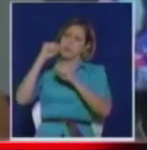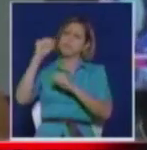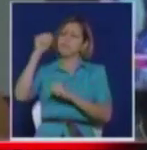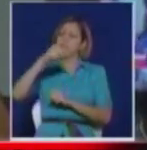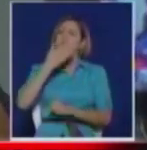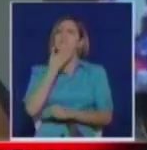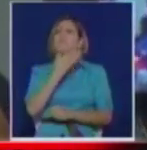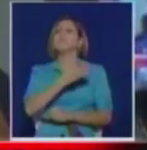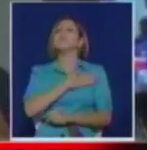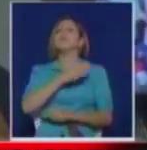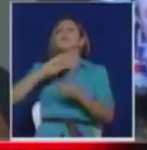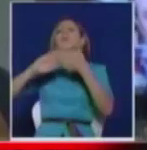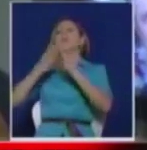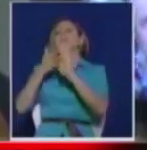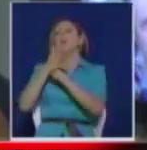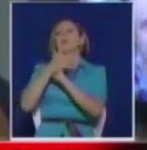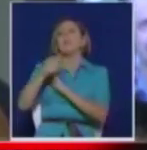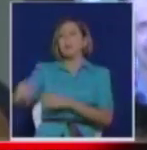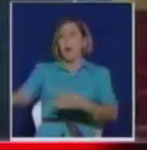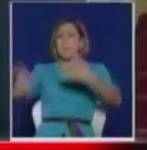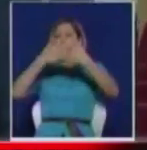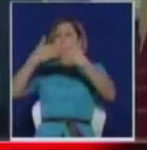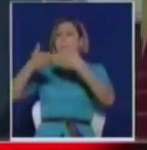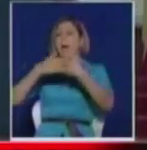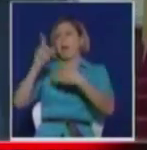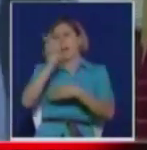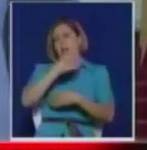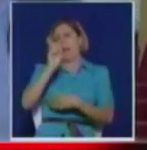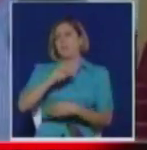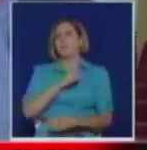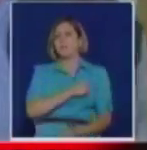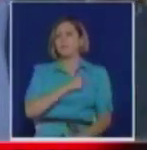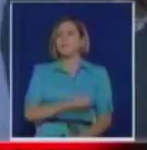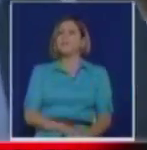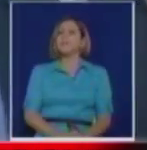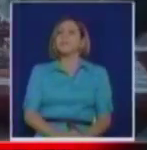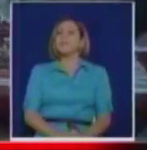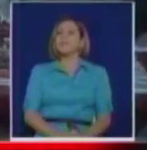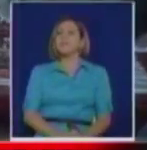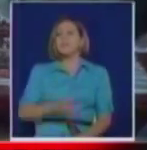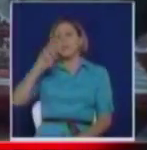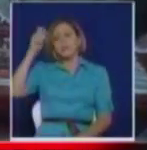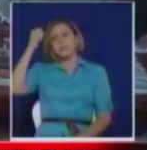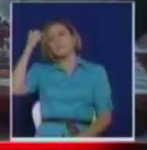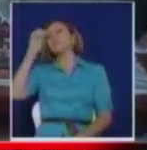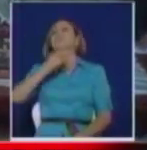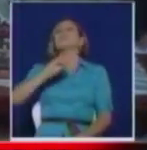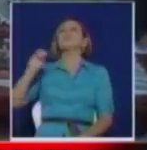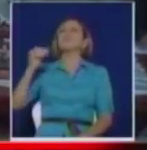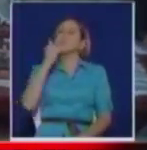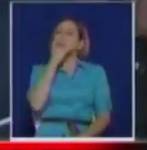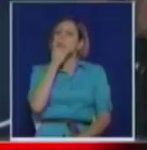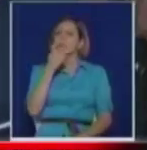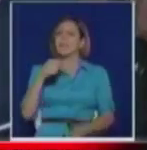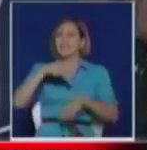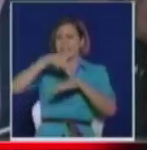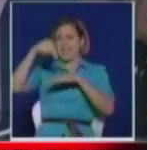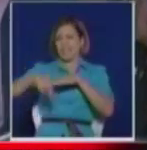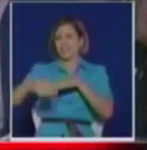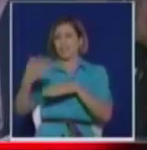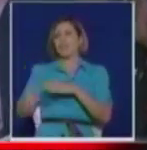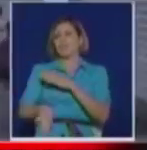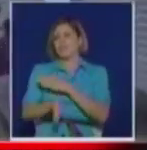pacífica ciudadana sin el bloqueo de vías. El gobernador buscará la instalación de una nueva mesa de diálogo en Nariño para los próximos